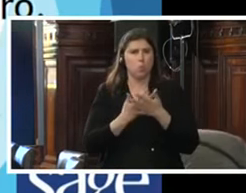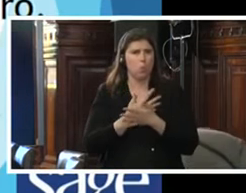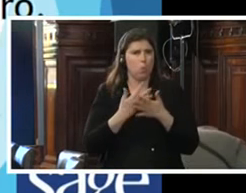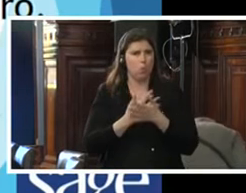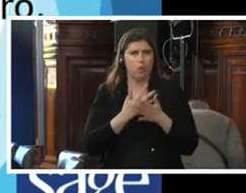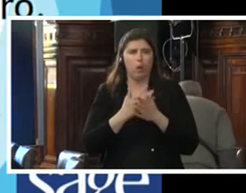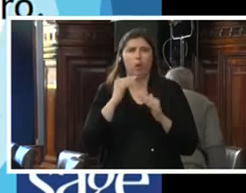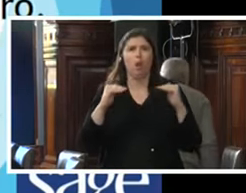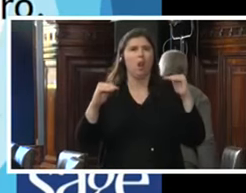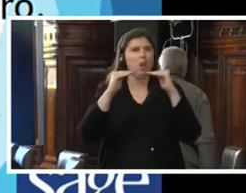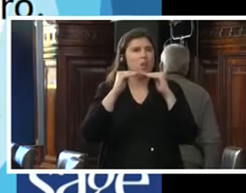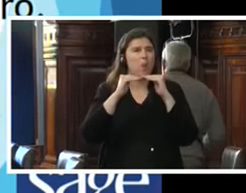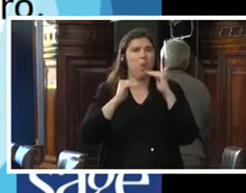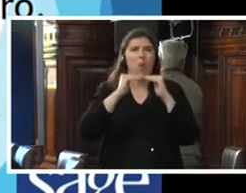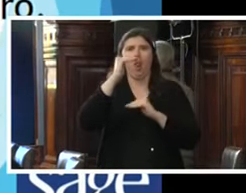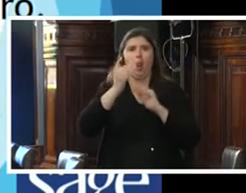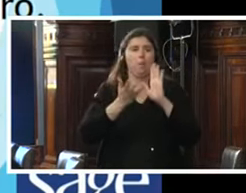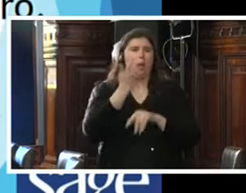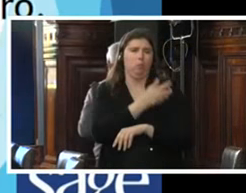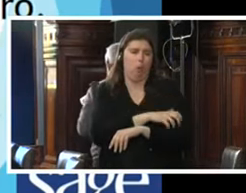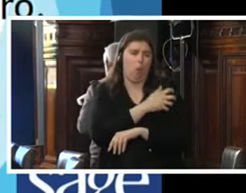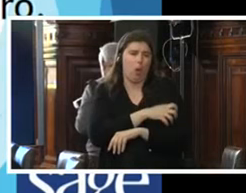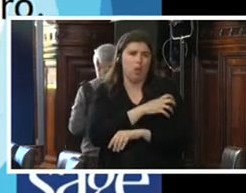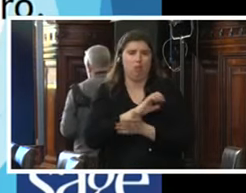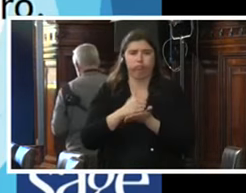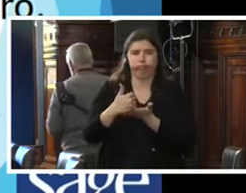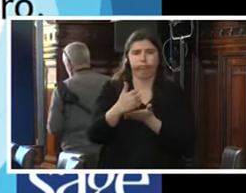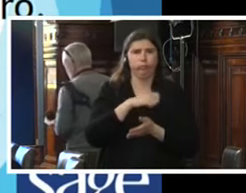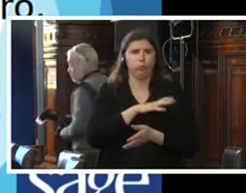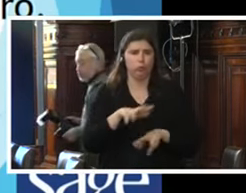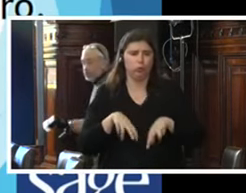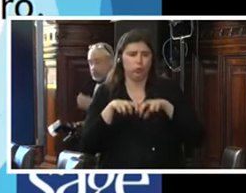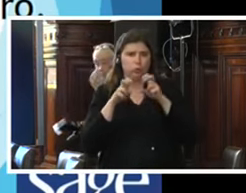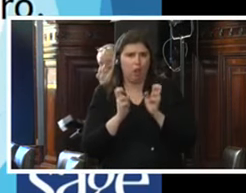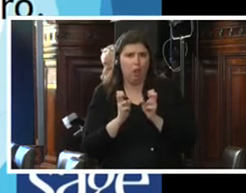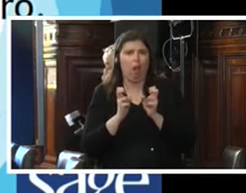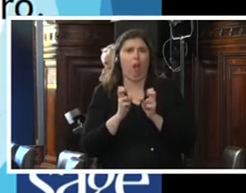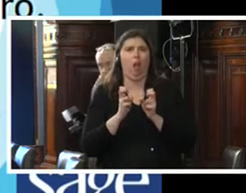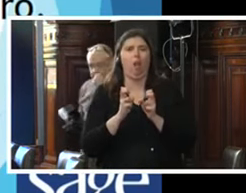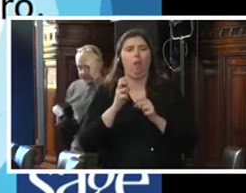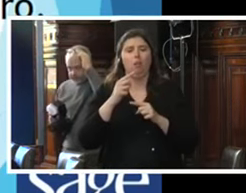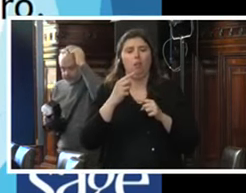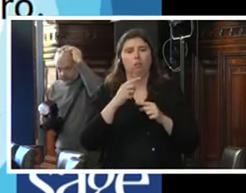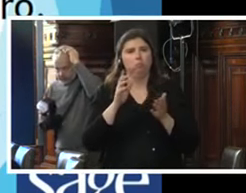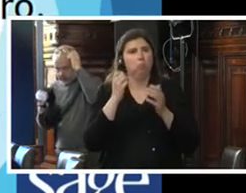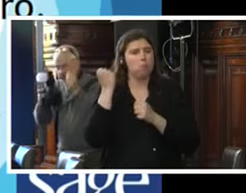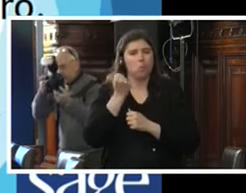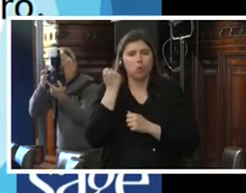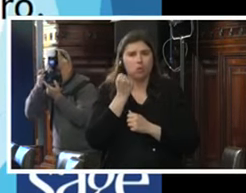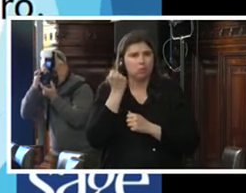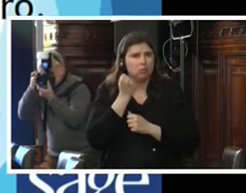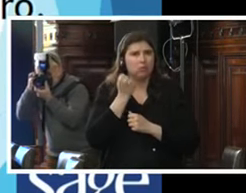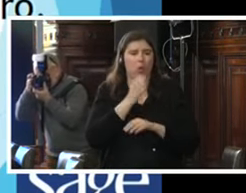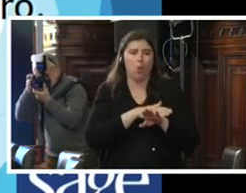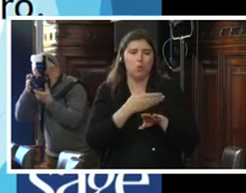son series helft expertise en decisión de ser especial y de fútbol